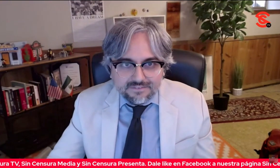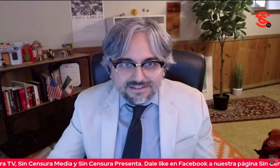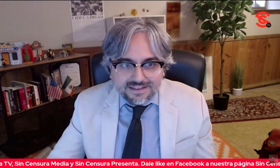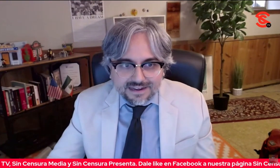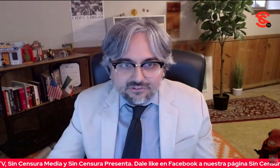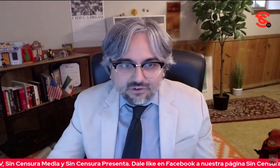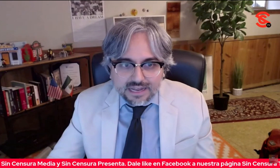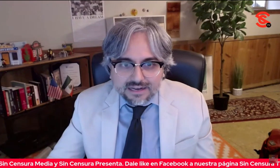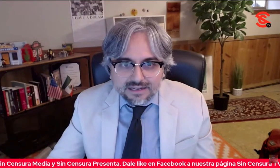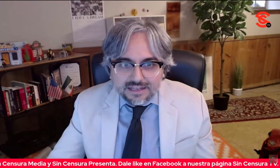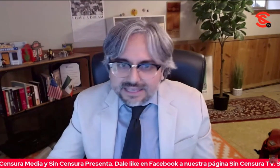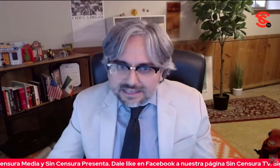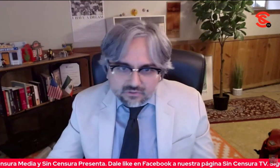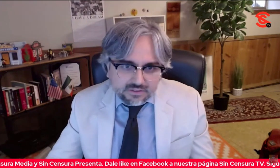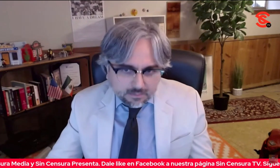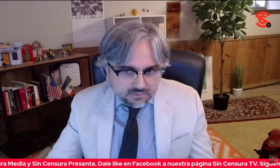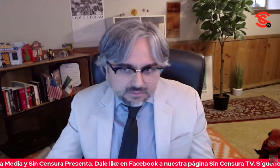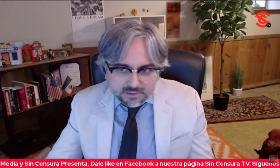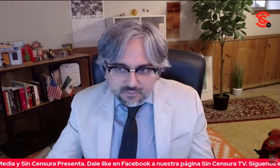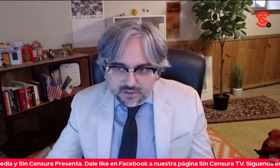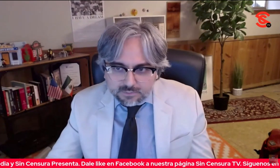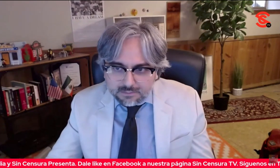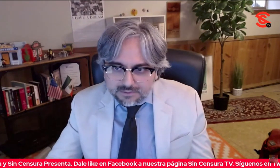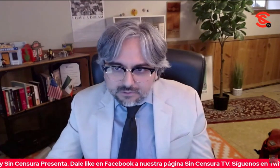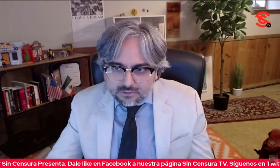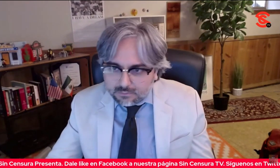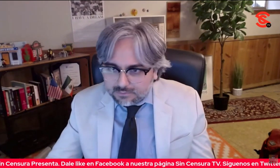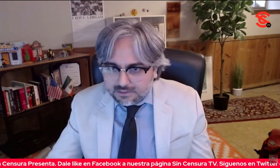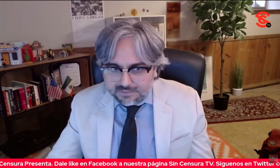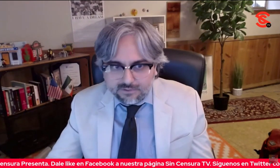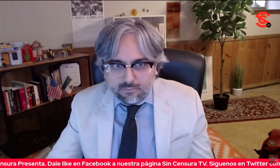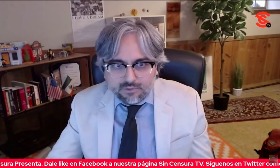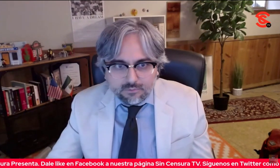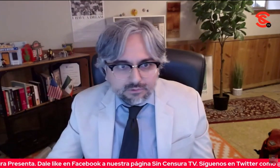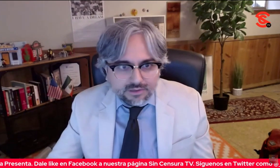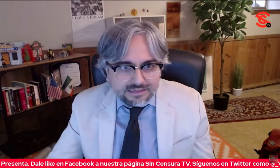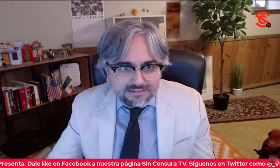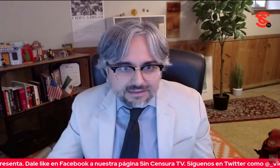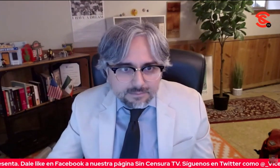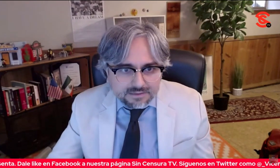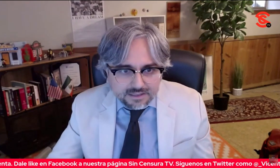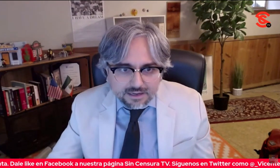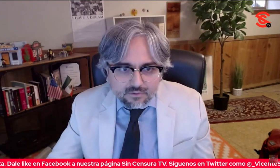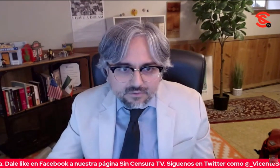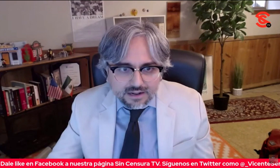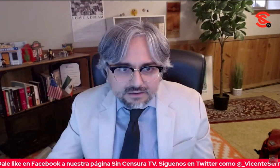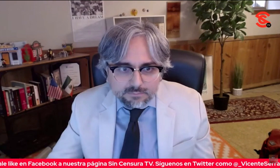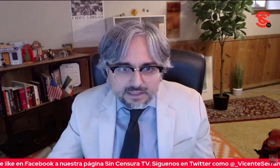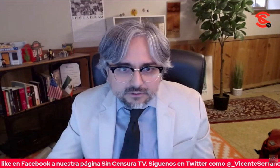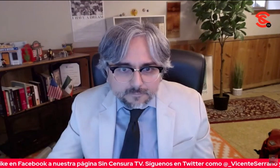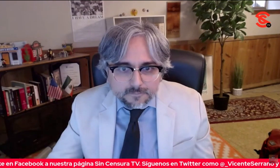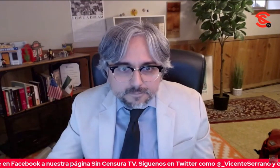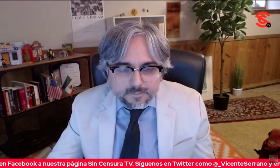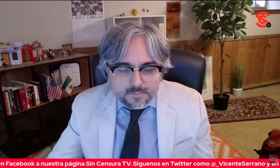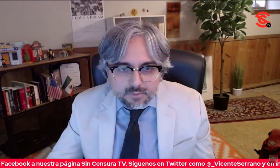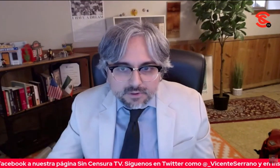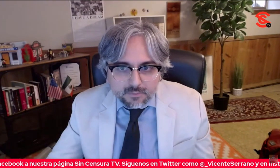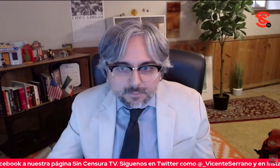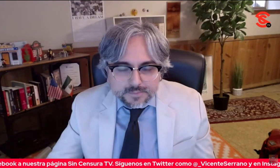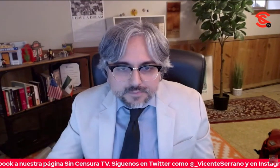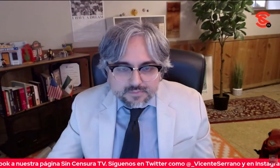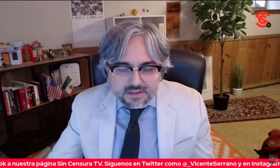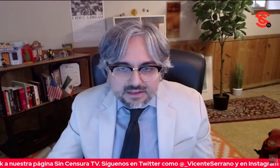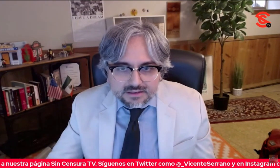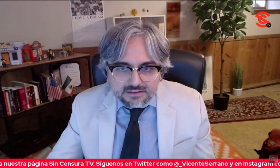de la Defensa Nacional. Y aquí yo tendría muchas preguntas para Mathieu, vamos a ver si lo podemos localizar y platicar con él al respecto,